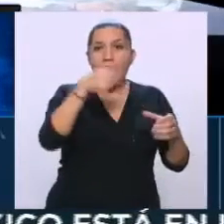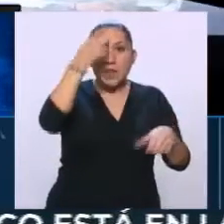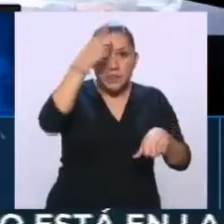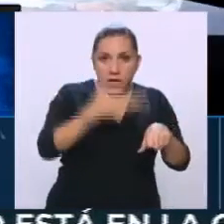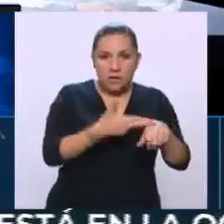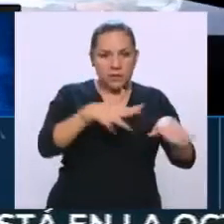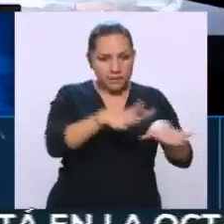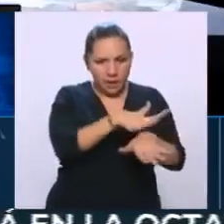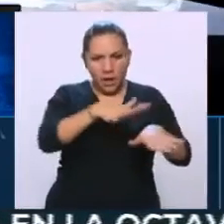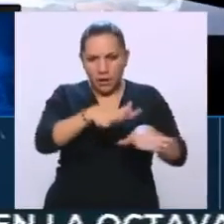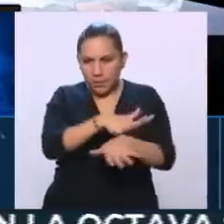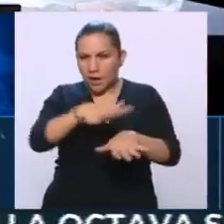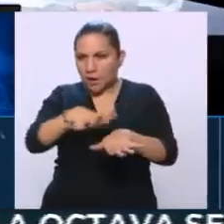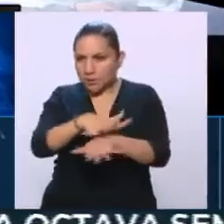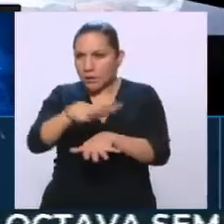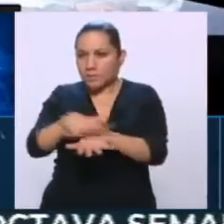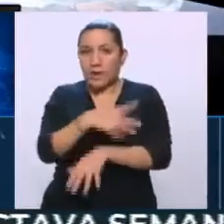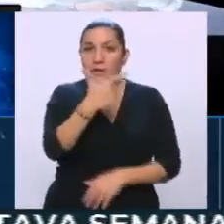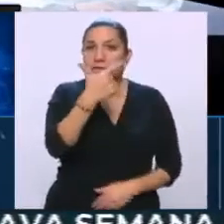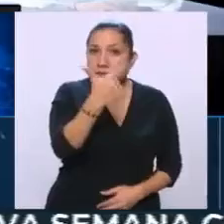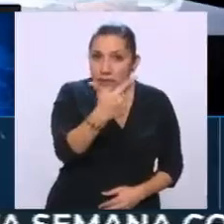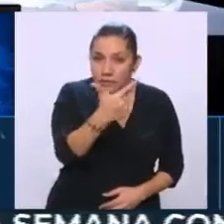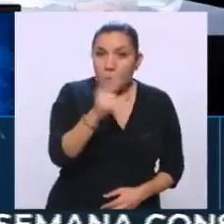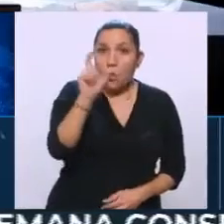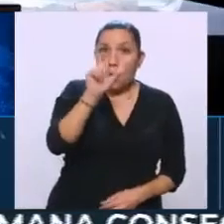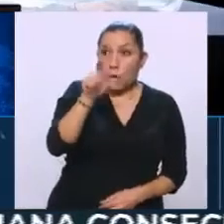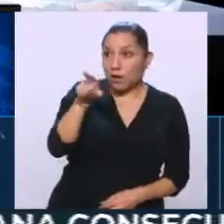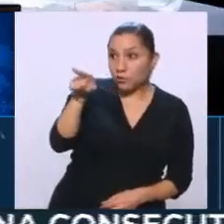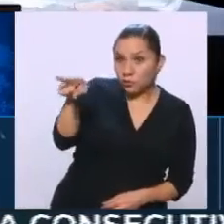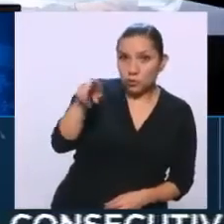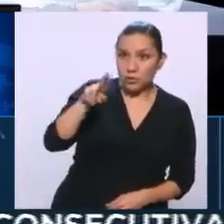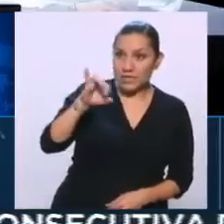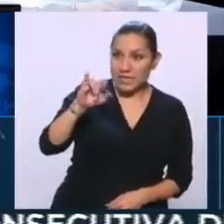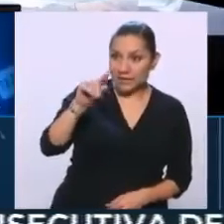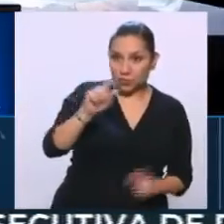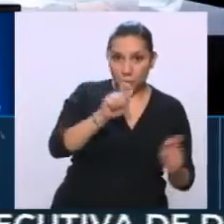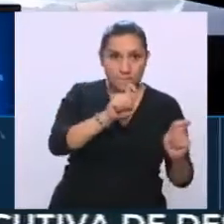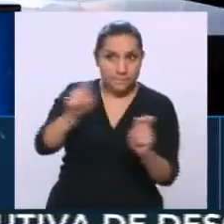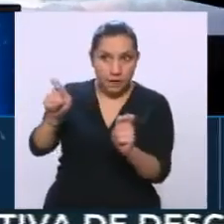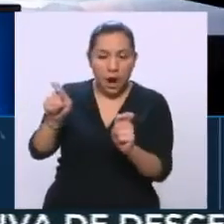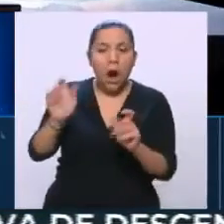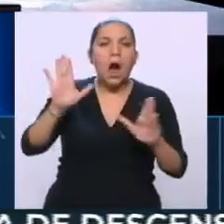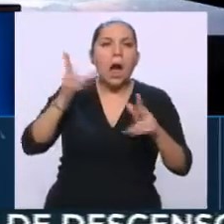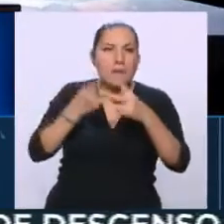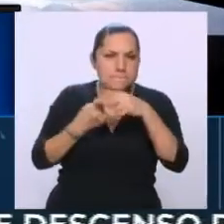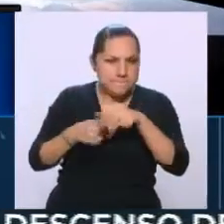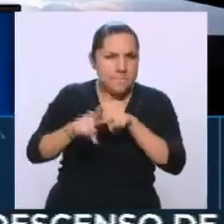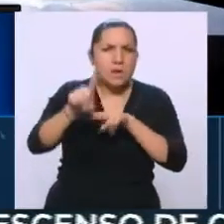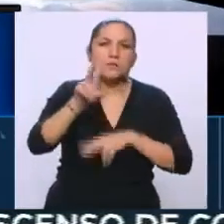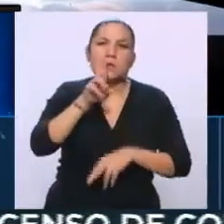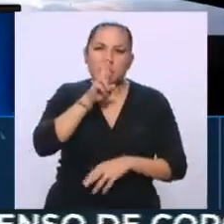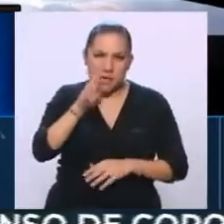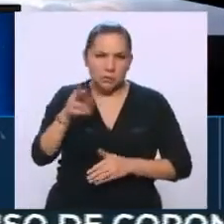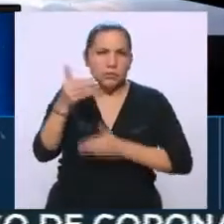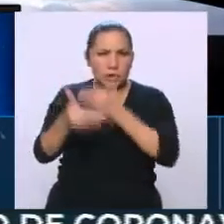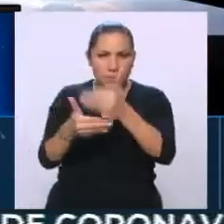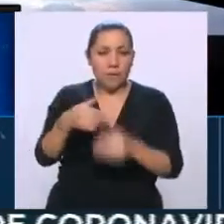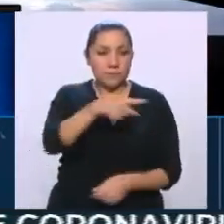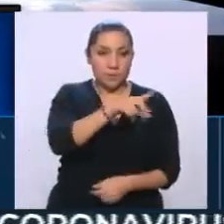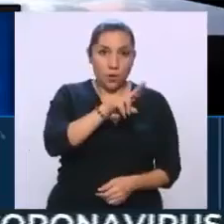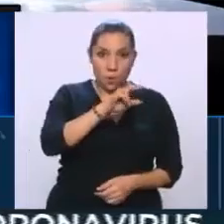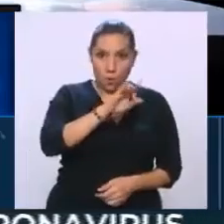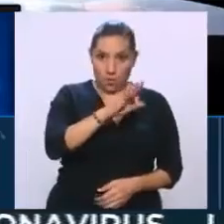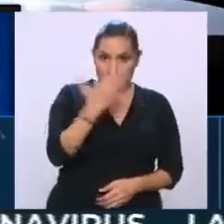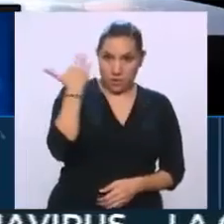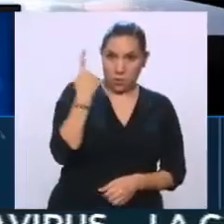Santiago Nieto a esta unidad, se arrojan resultados y vamos a repasarlos, ¿no? En 2018 la UIF presentó 82